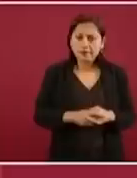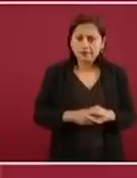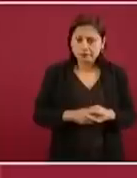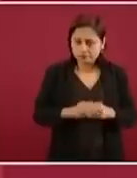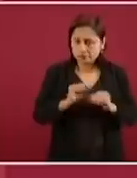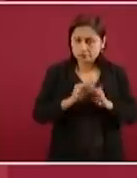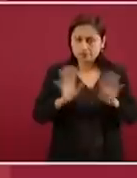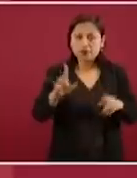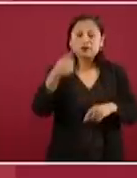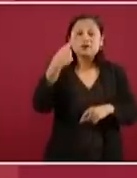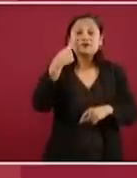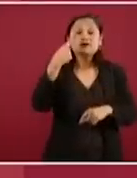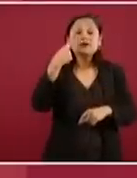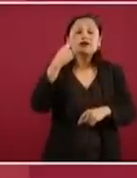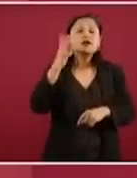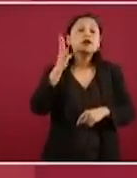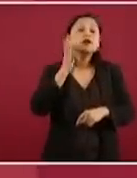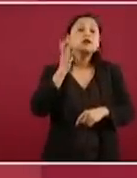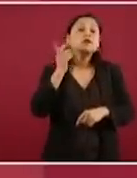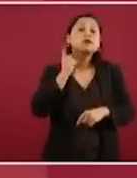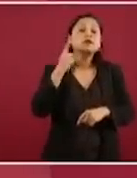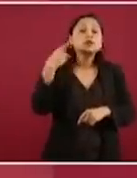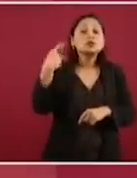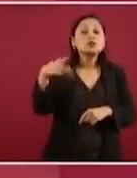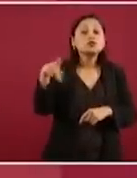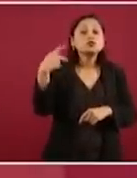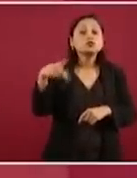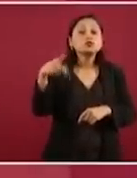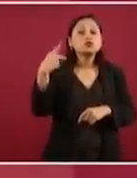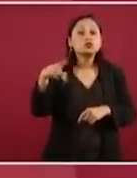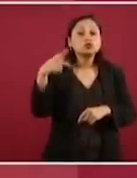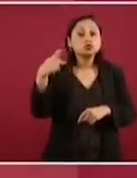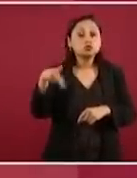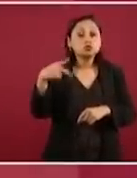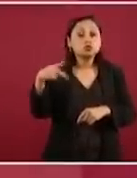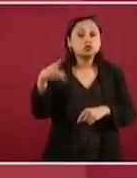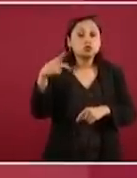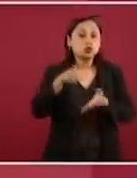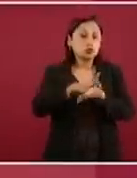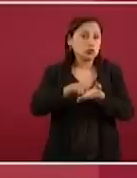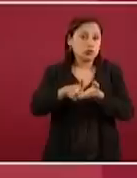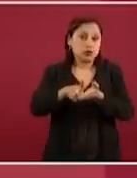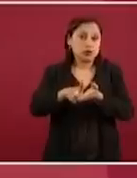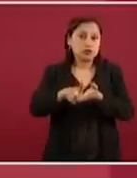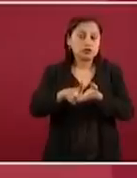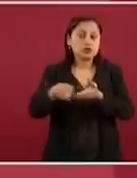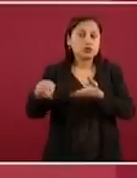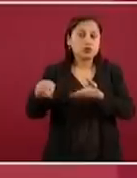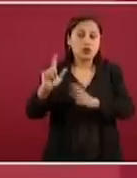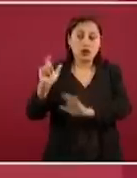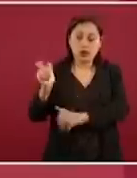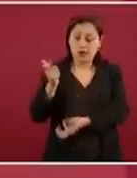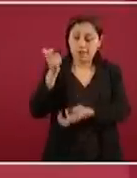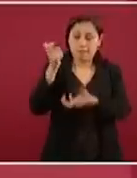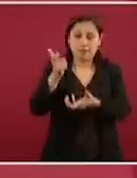La Cámara de Diputados tiene como facultad exclusiva la autorización del presupuesto,